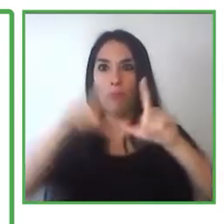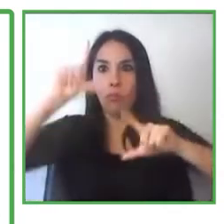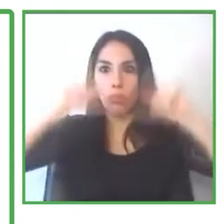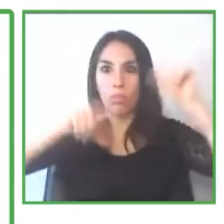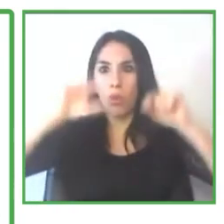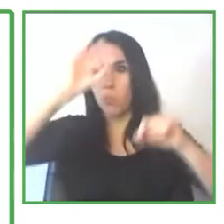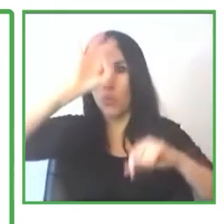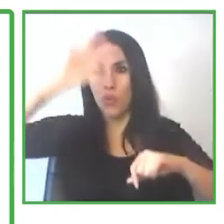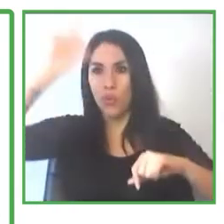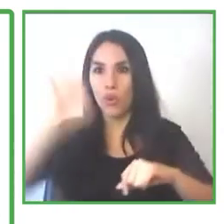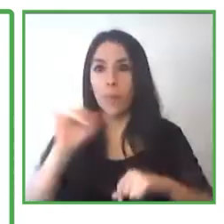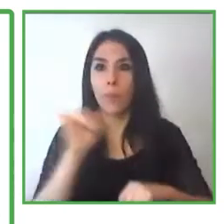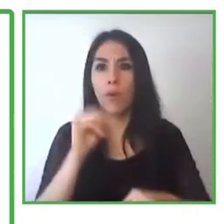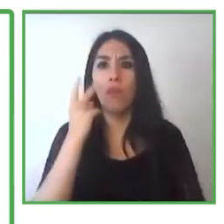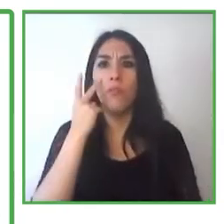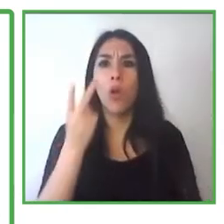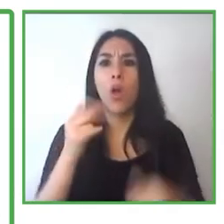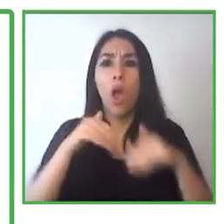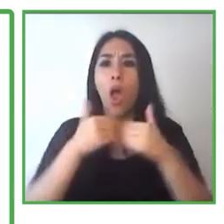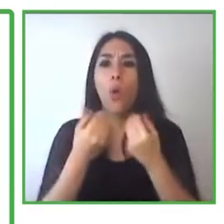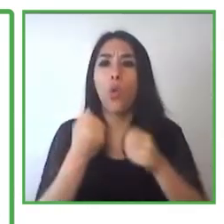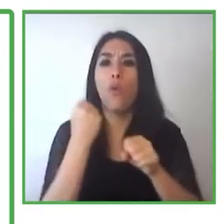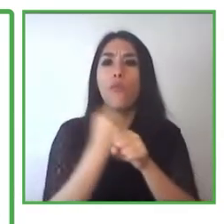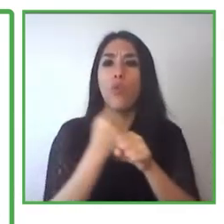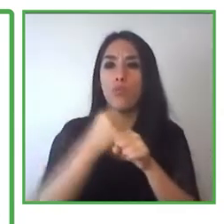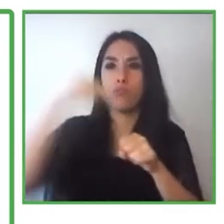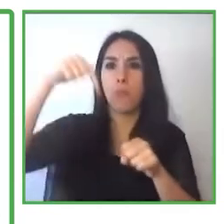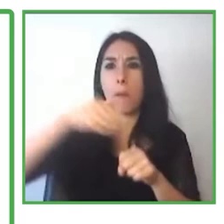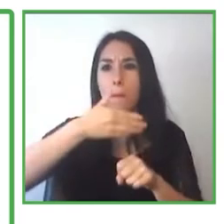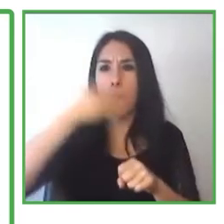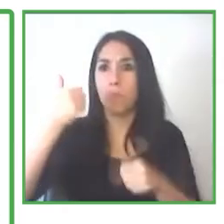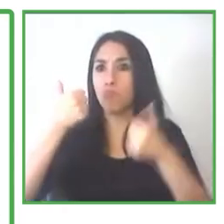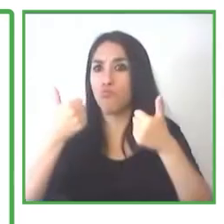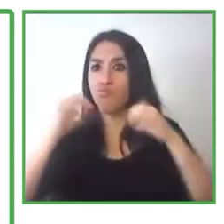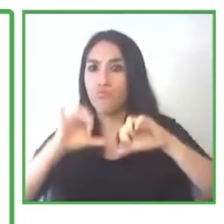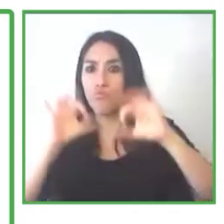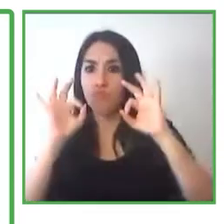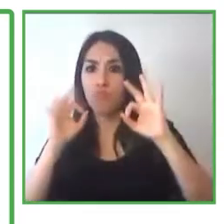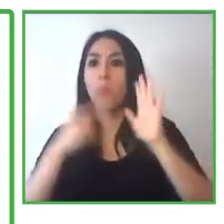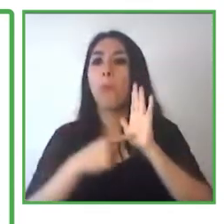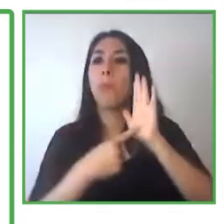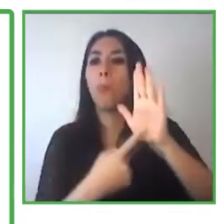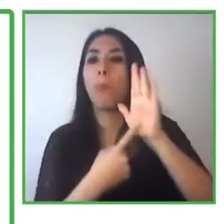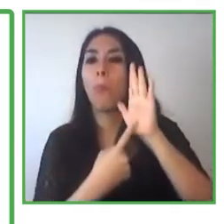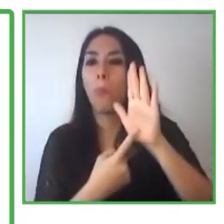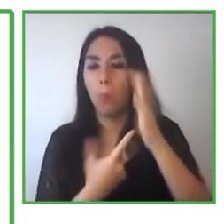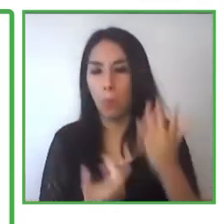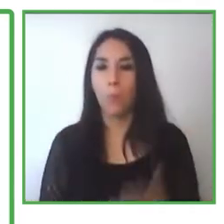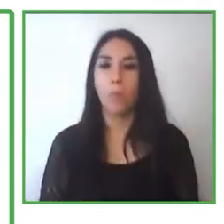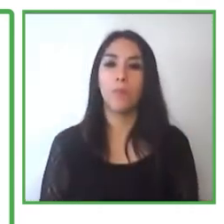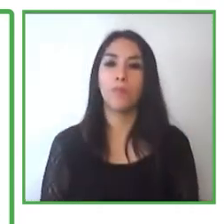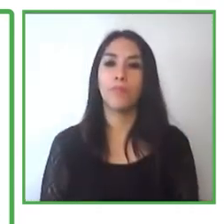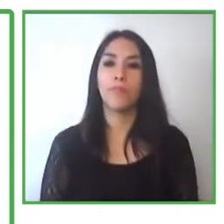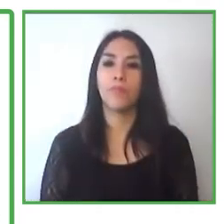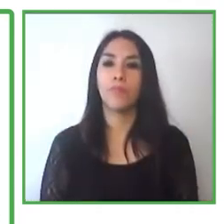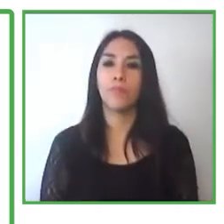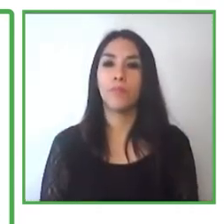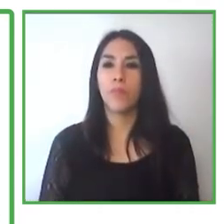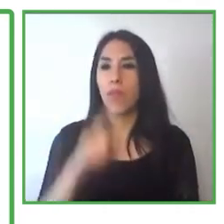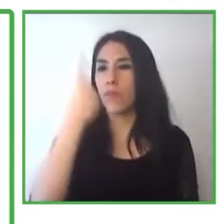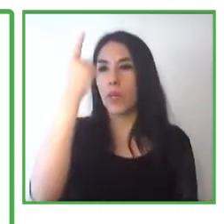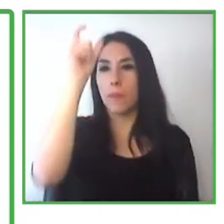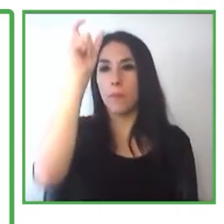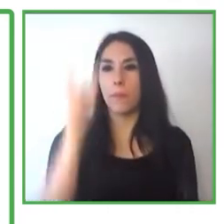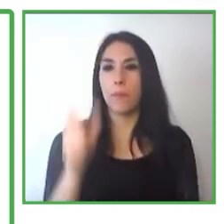calidad que son los que nos permiten asegurar que se cumpla la metodología. He escogido dos. Uno es el de ofertas compartidas sobre el